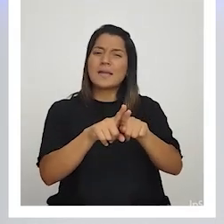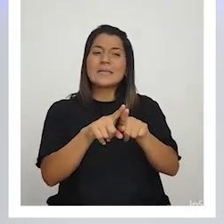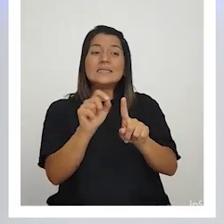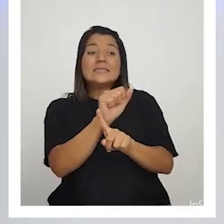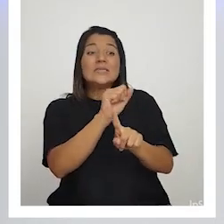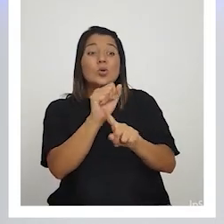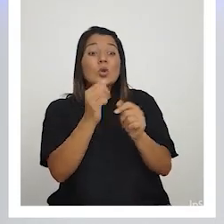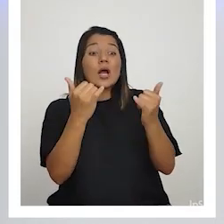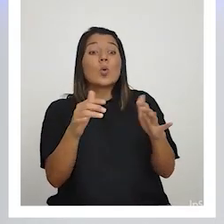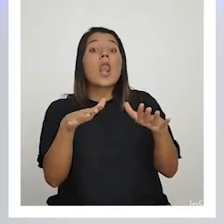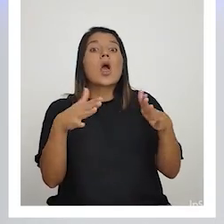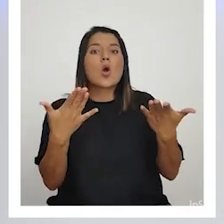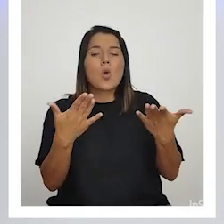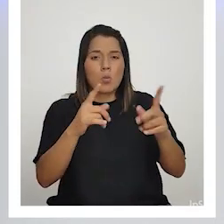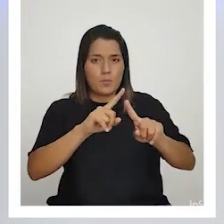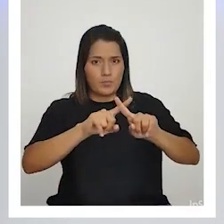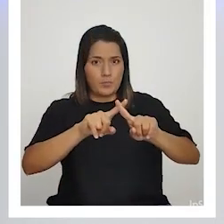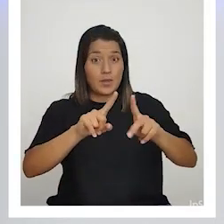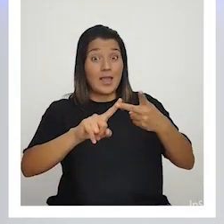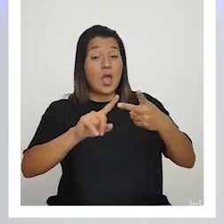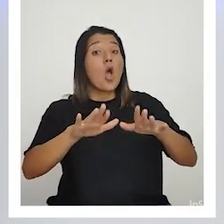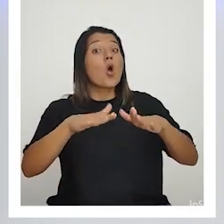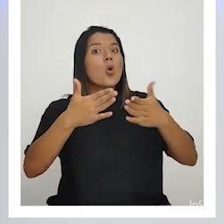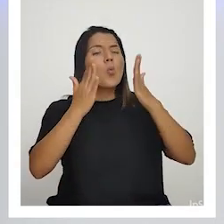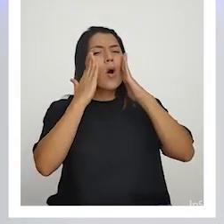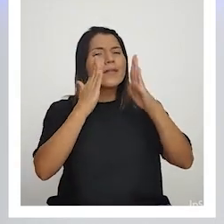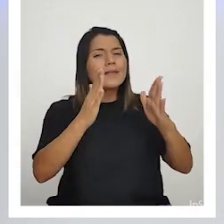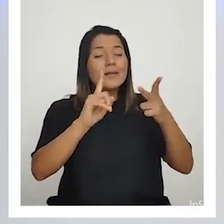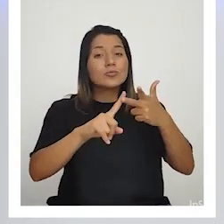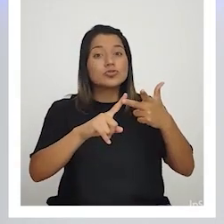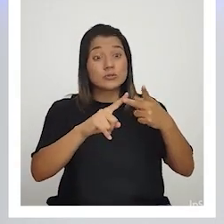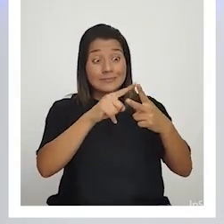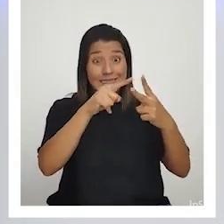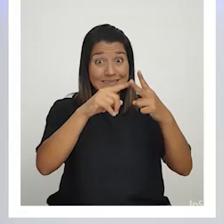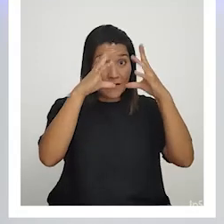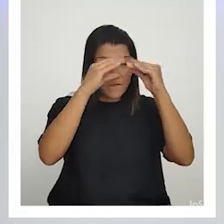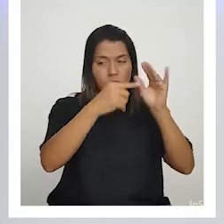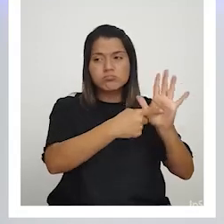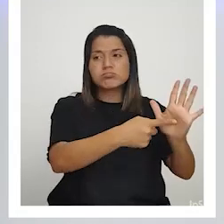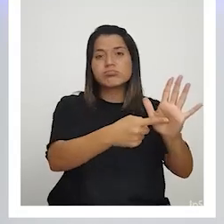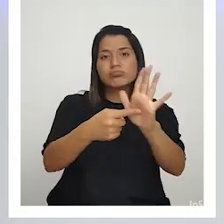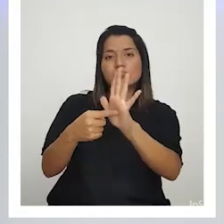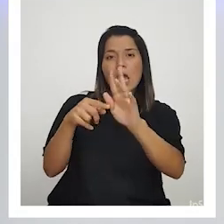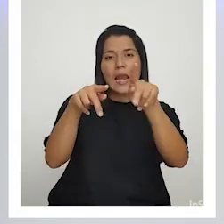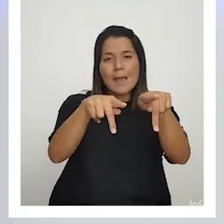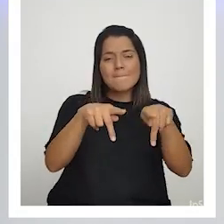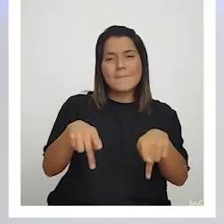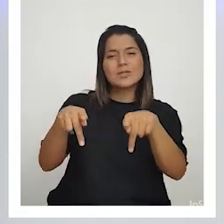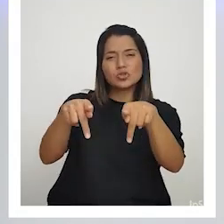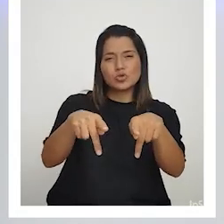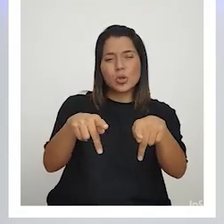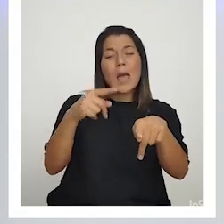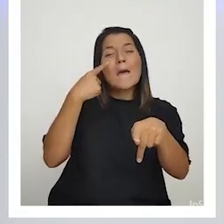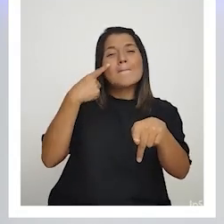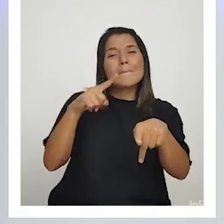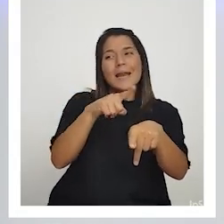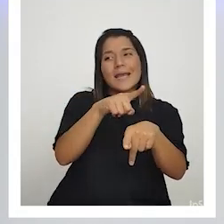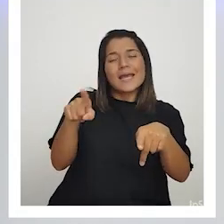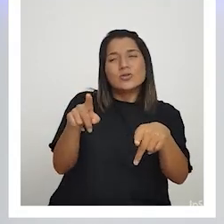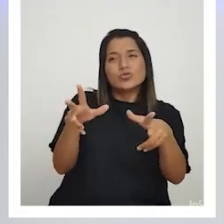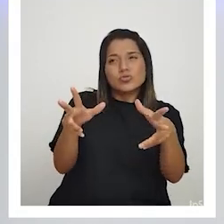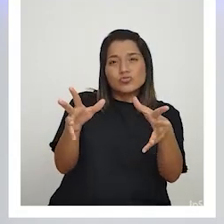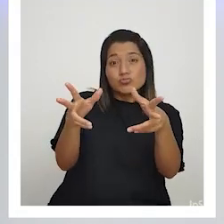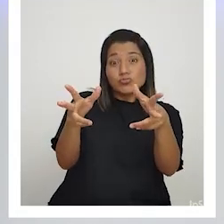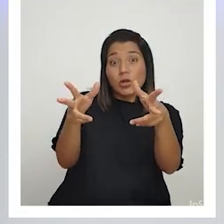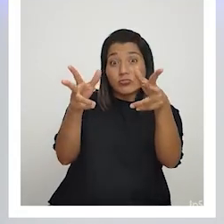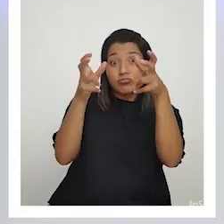y poderlo traducir a la población para que pueda ser el mensaje de verdad canalizado de la manera adecuada, ¿verdad? Porque